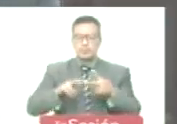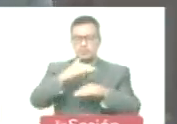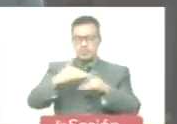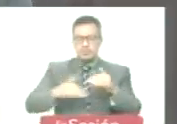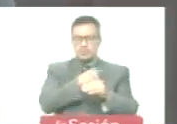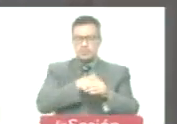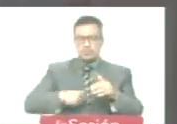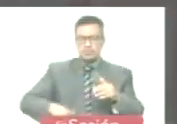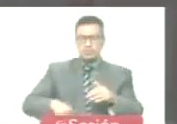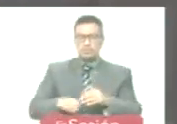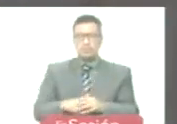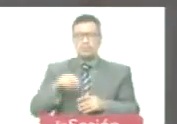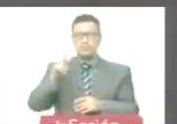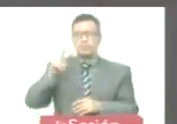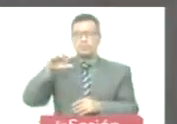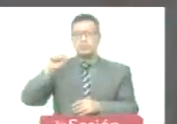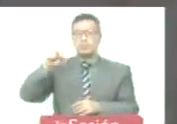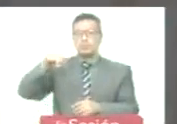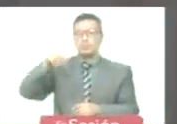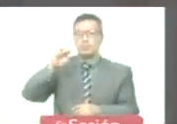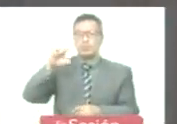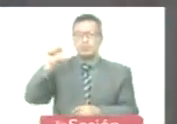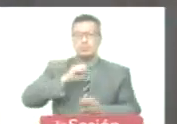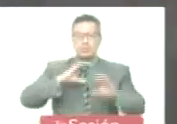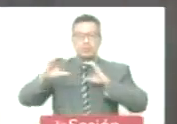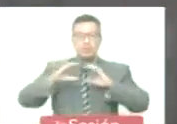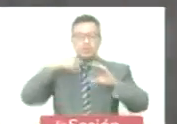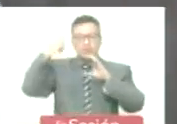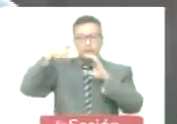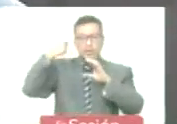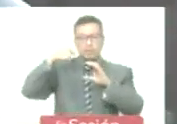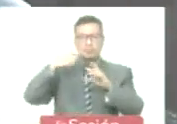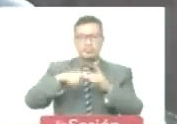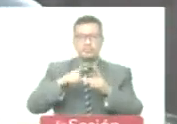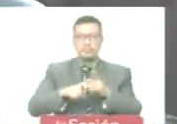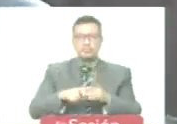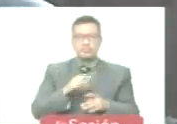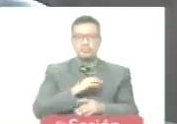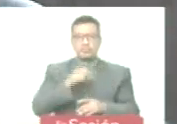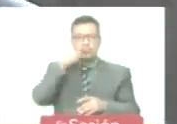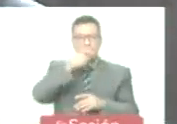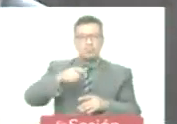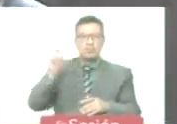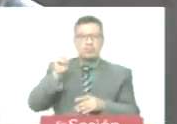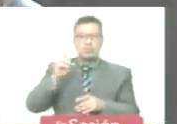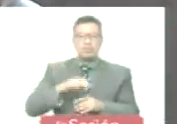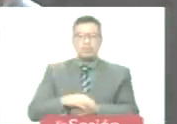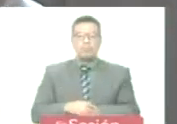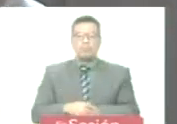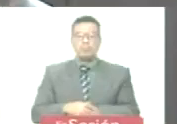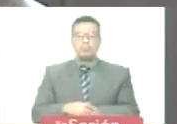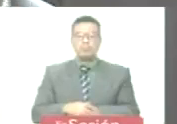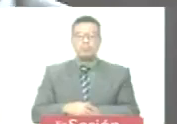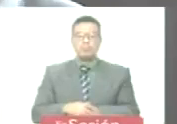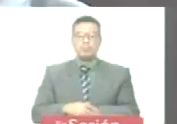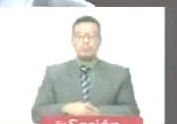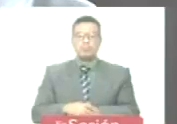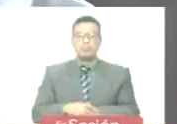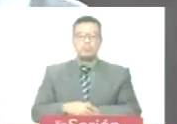vicepresidenta Vanessa Montero López, medios de comunicación, pueblo de Venezuela, desde